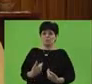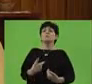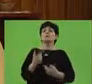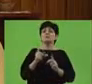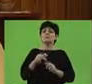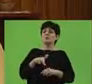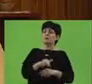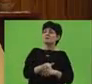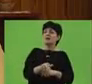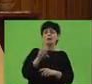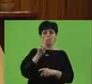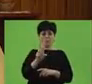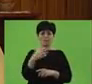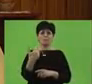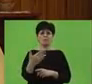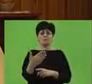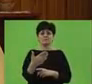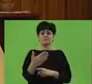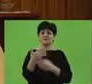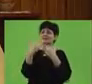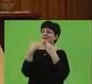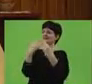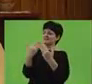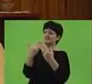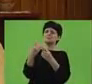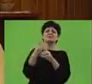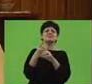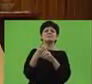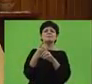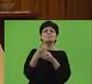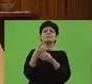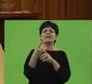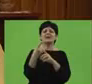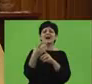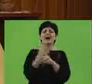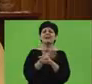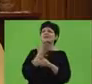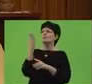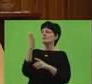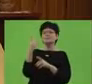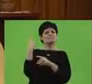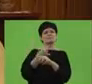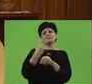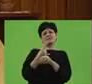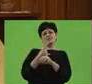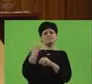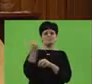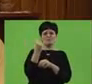Por poder caminar. Por poder ver. Porque en la vida tenés que agradecer primero, antes de pedir.